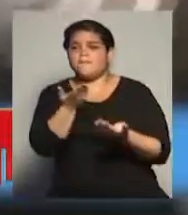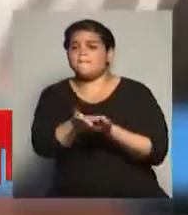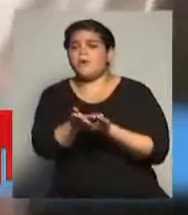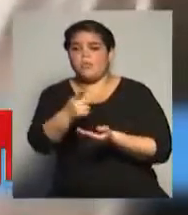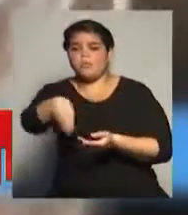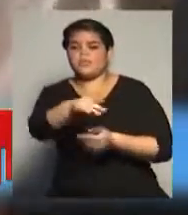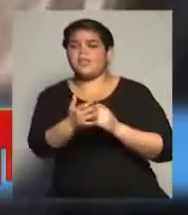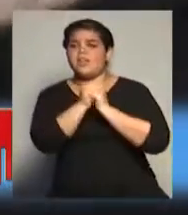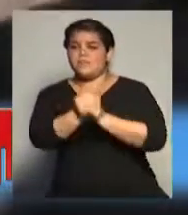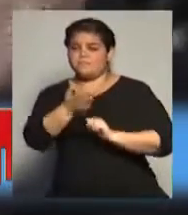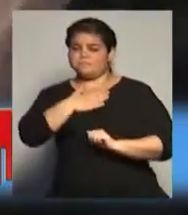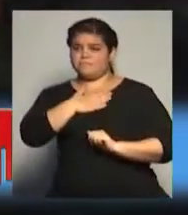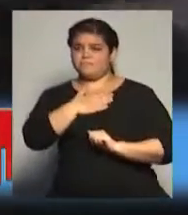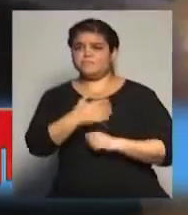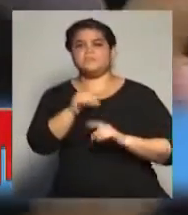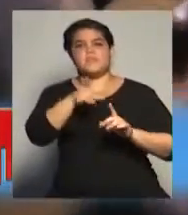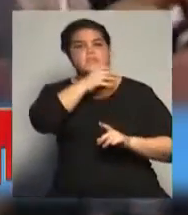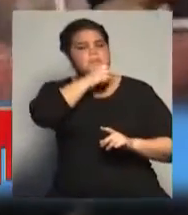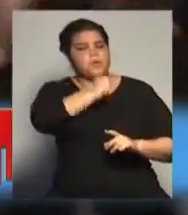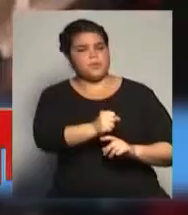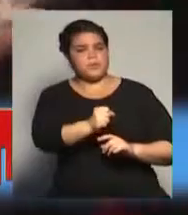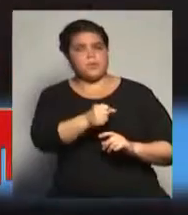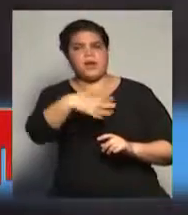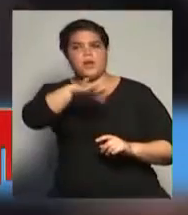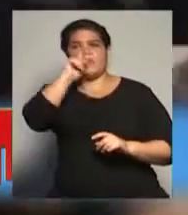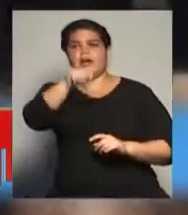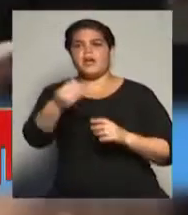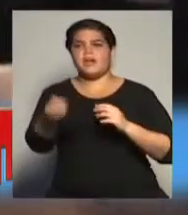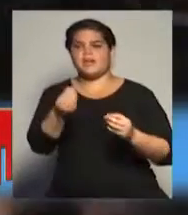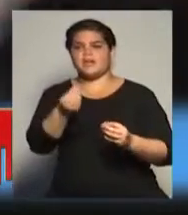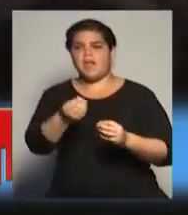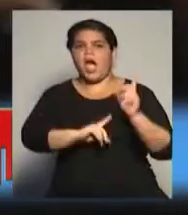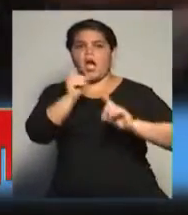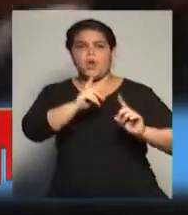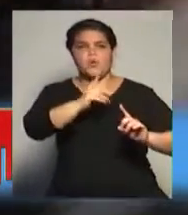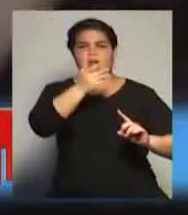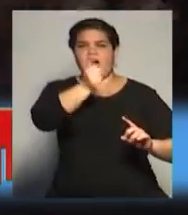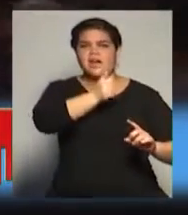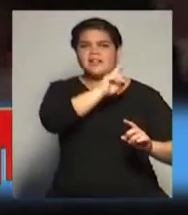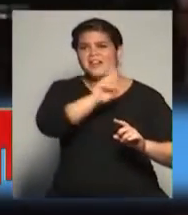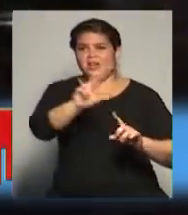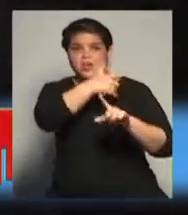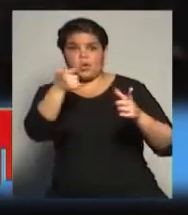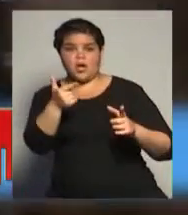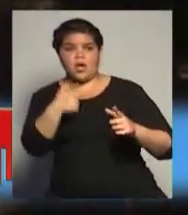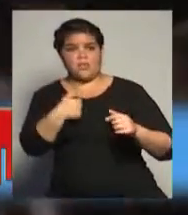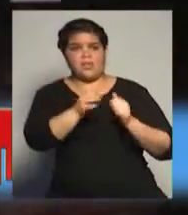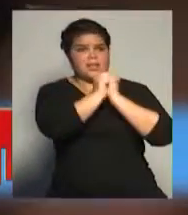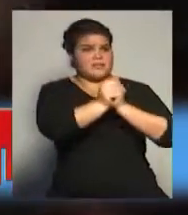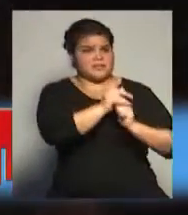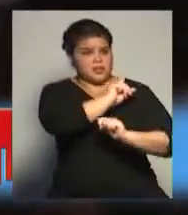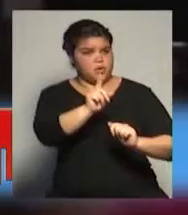lo modifica en Cuba, ¿no? Claro. Cuando reconoce que hay gente atea, dice, bueno, si no pueden rezar por